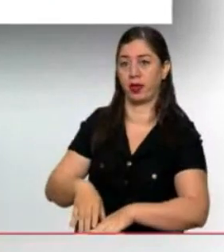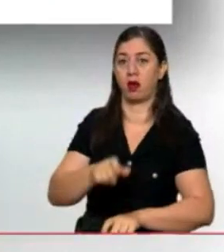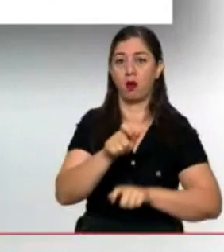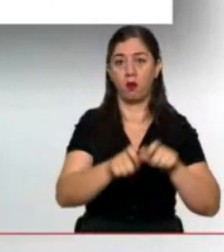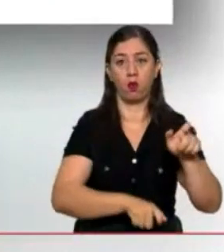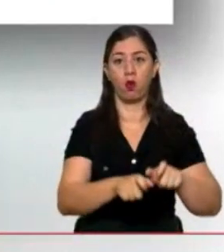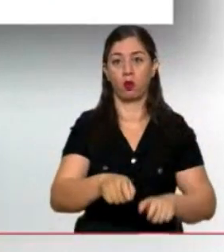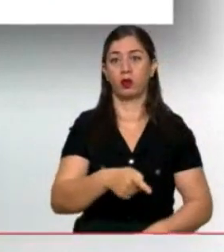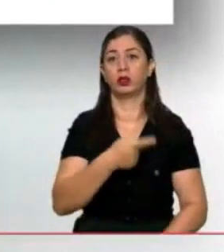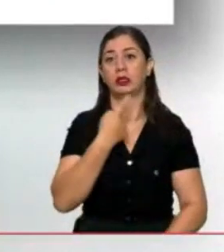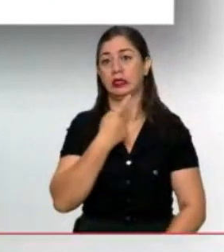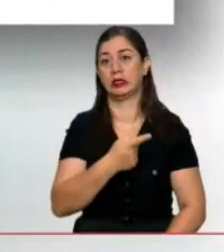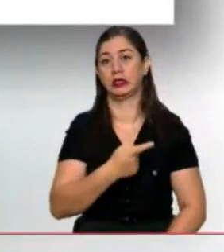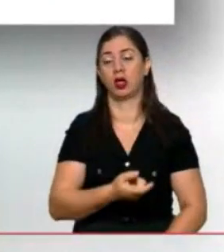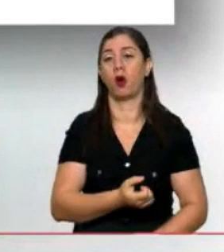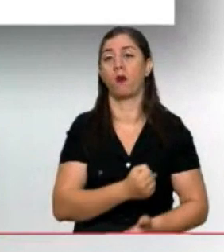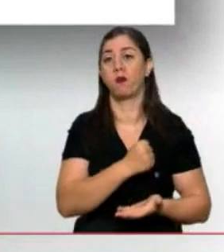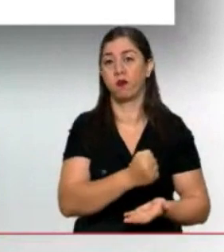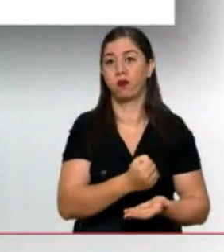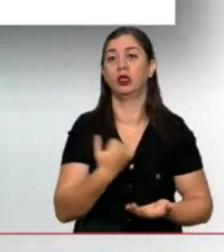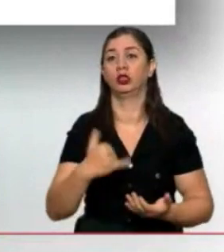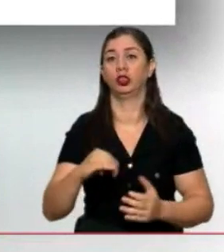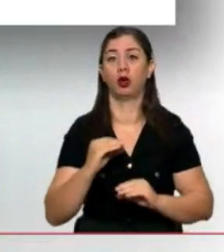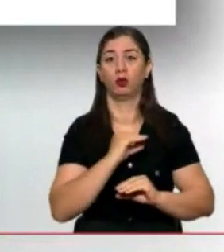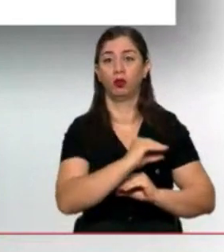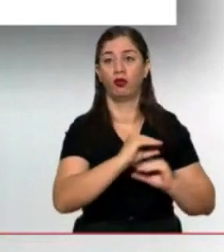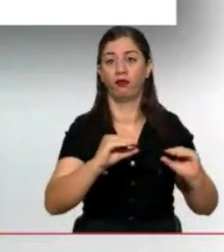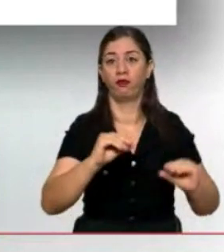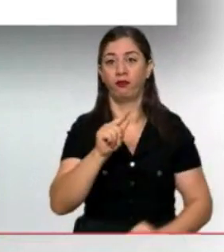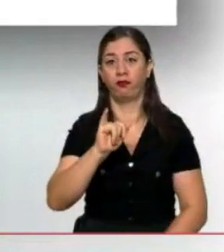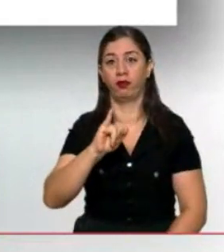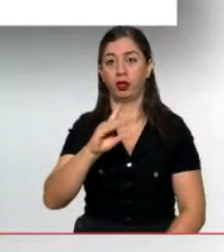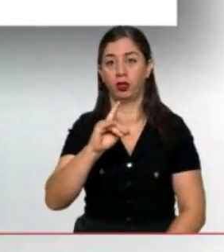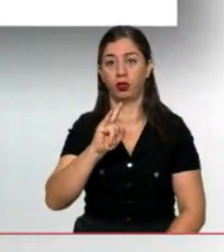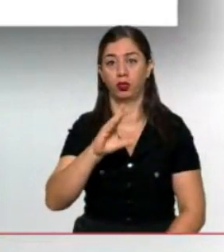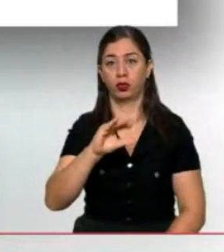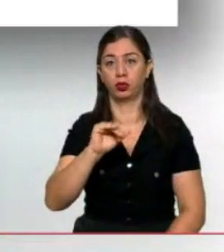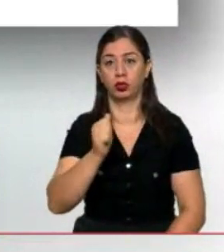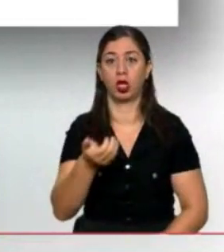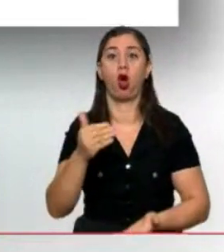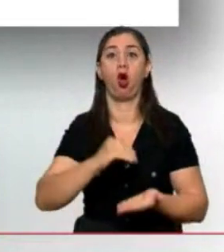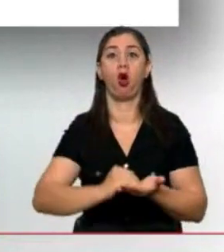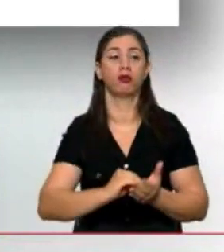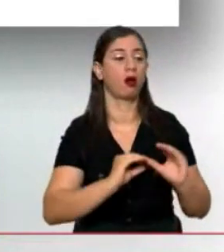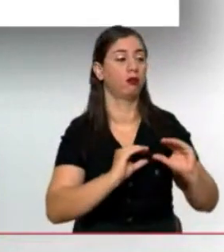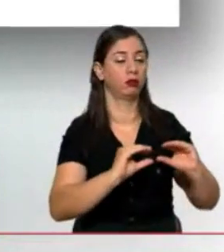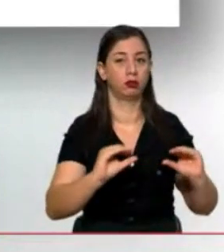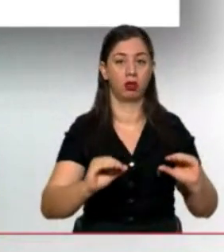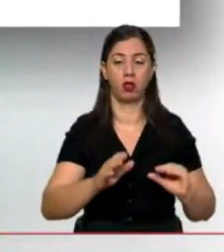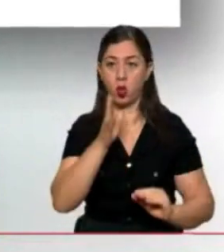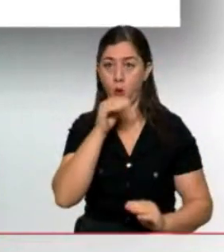clientes tienen asegurados sus recursos aportados en una fiducia listos para ser reintegrados